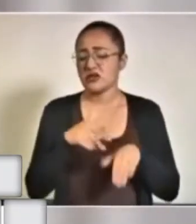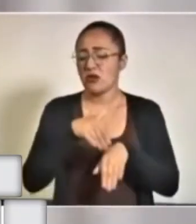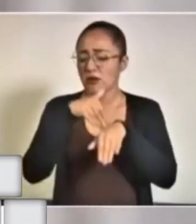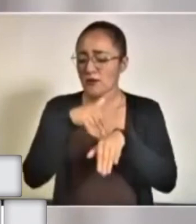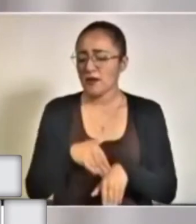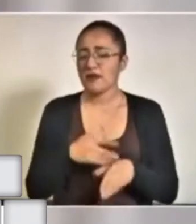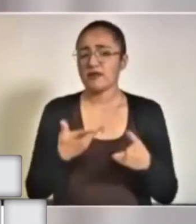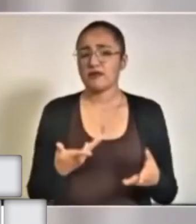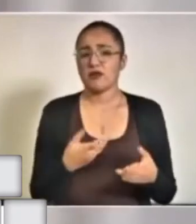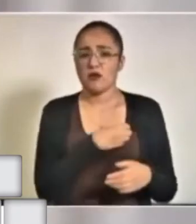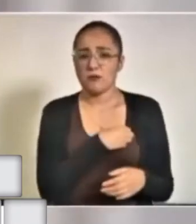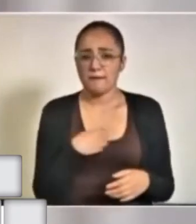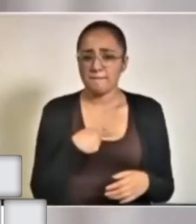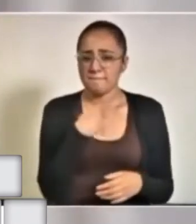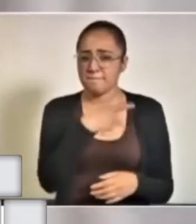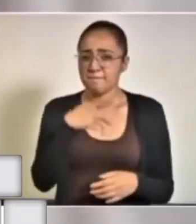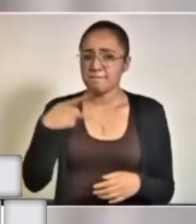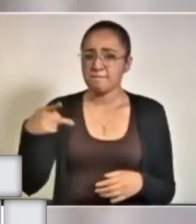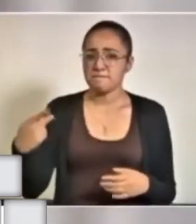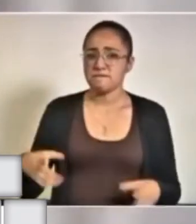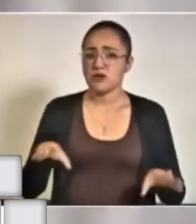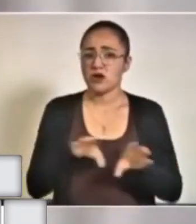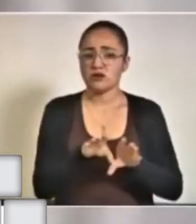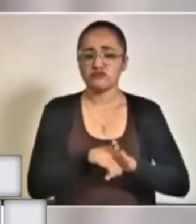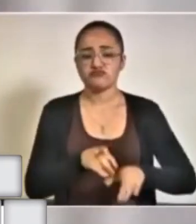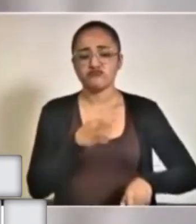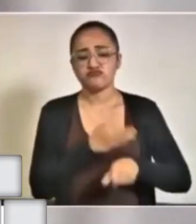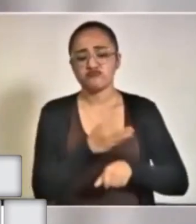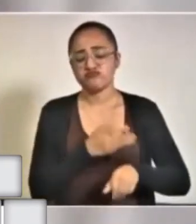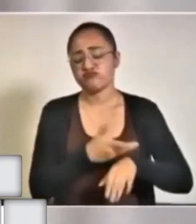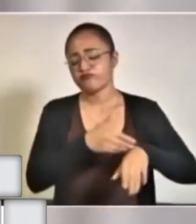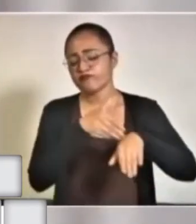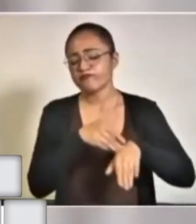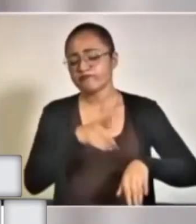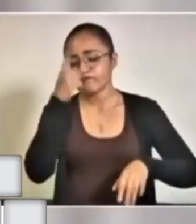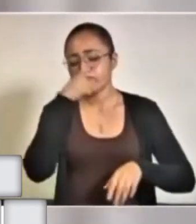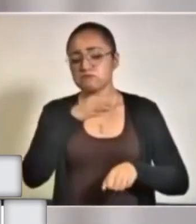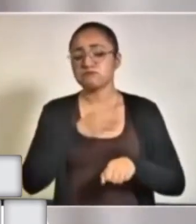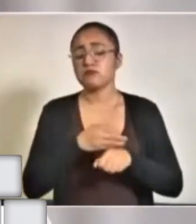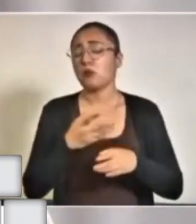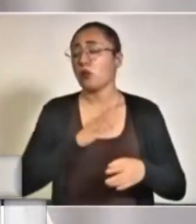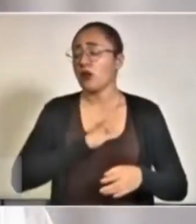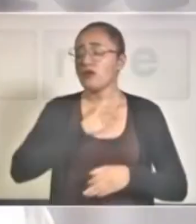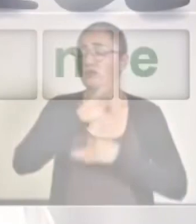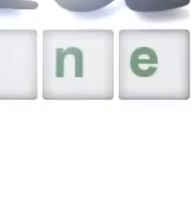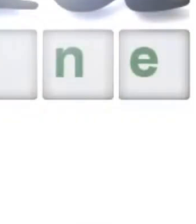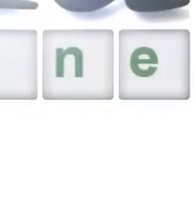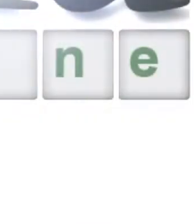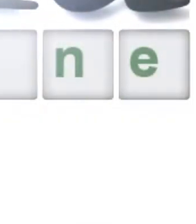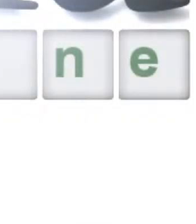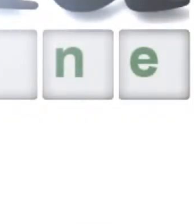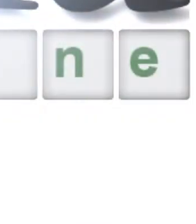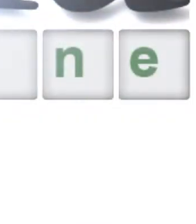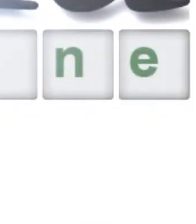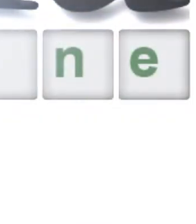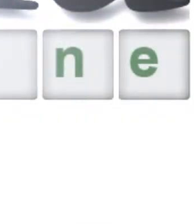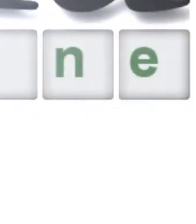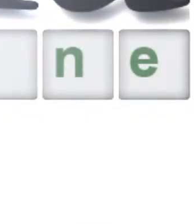restricción preventivas de las que hemos estado dando cuenta todos los días